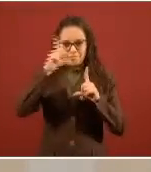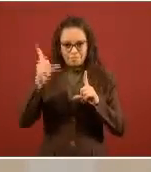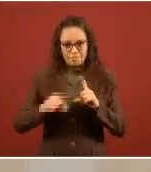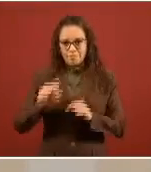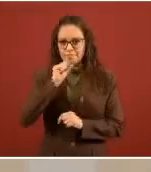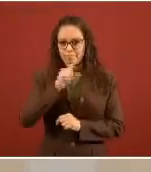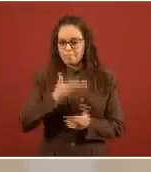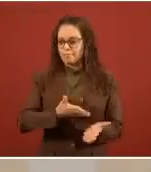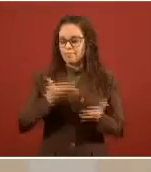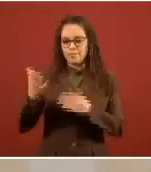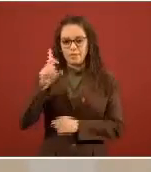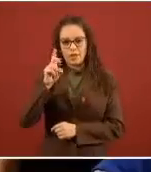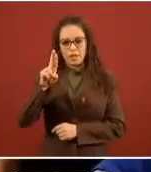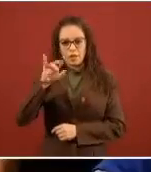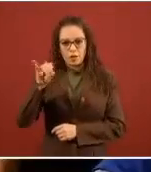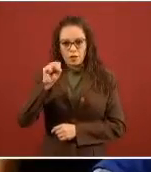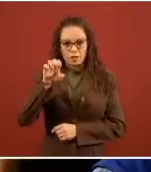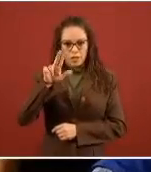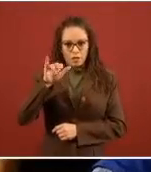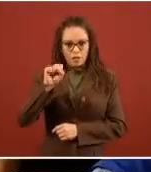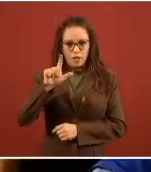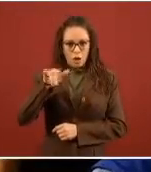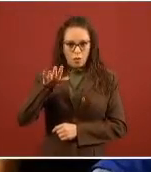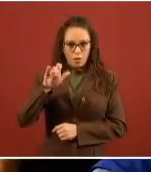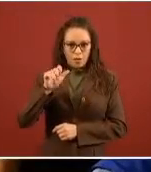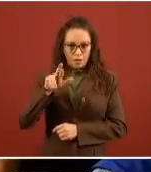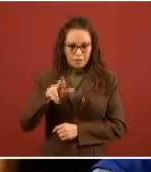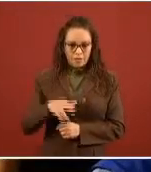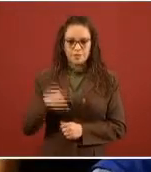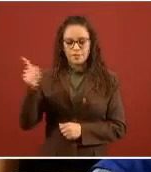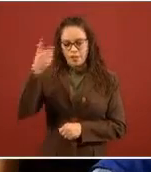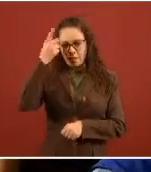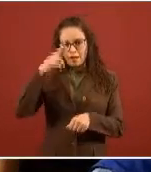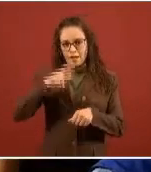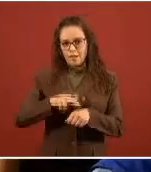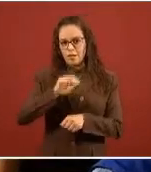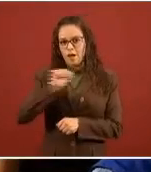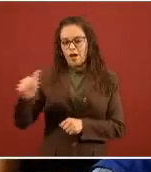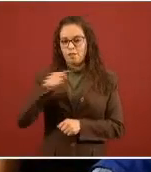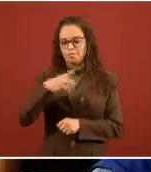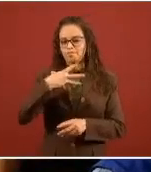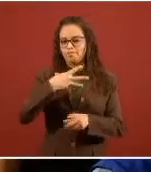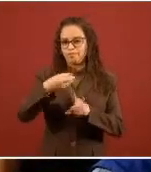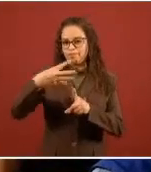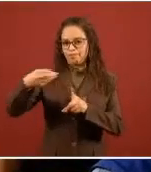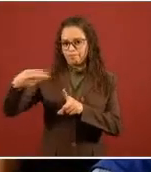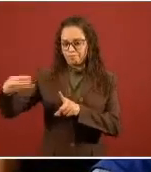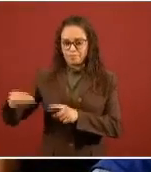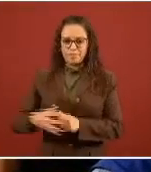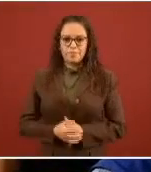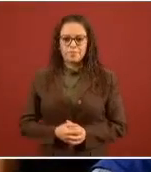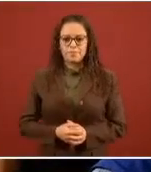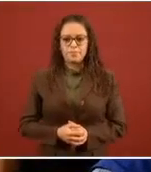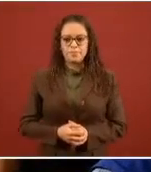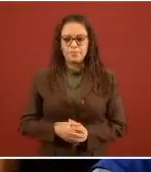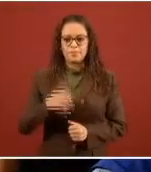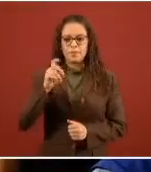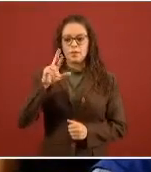presentará el doctor José Luis Salomía, director general de epidemiología. Hoy tenemos el gusto de tener a la doctora